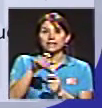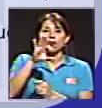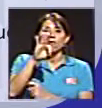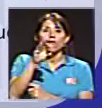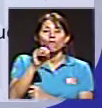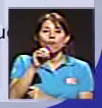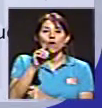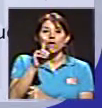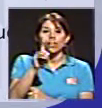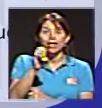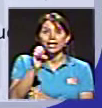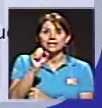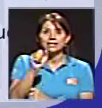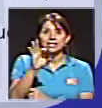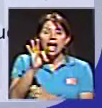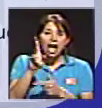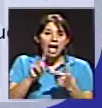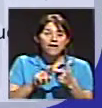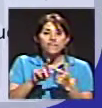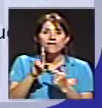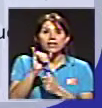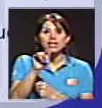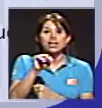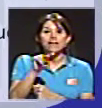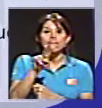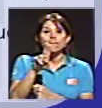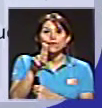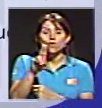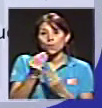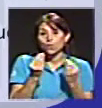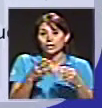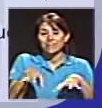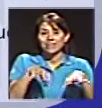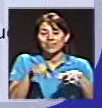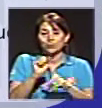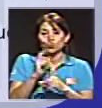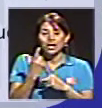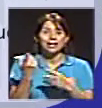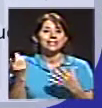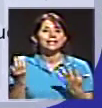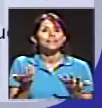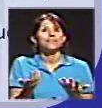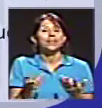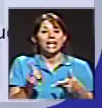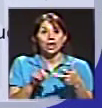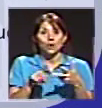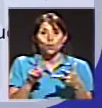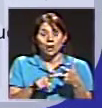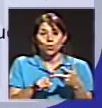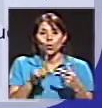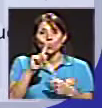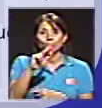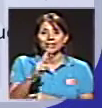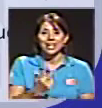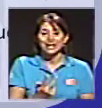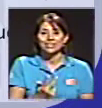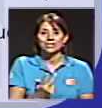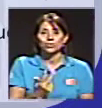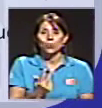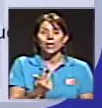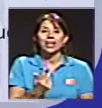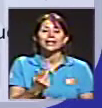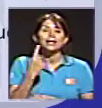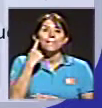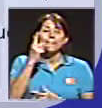otras actividades, principalmente sociales. Y luego, un tercio está dedicado al pago de